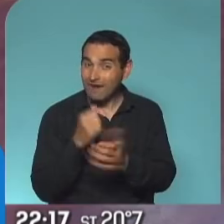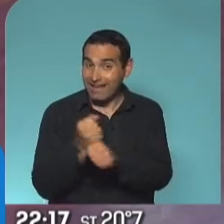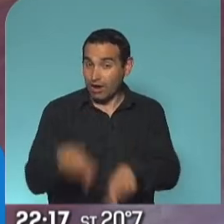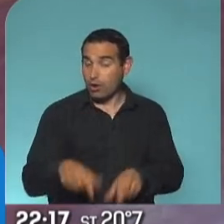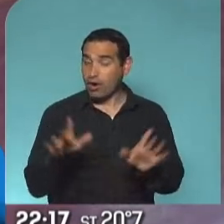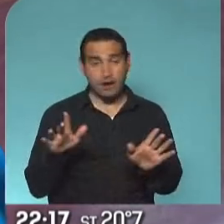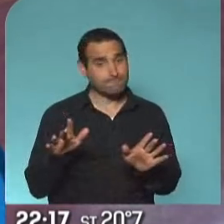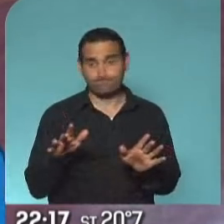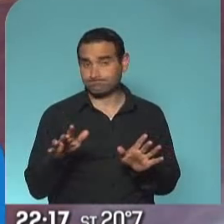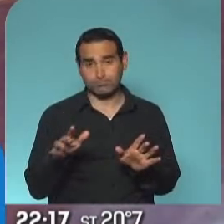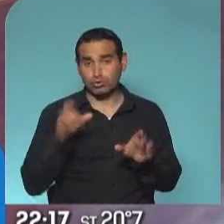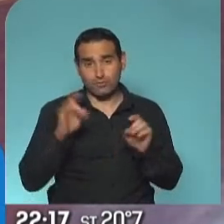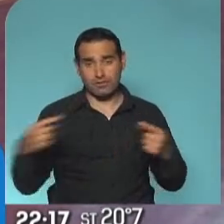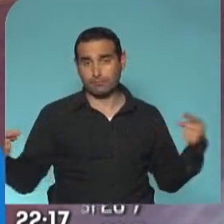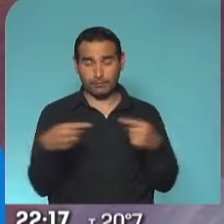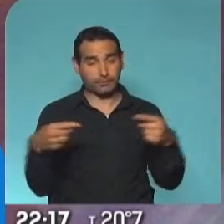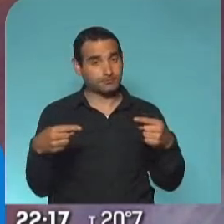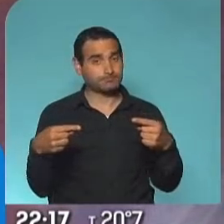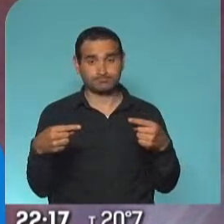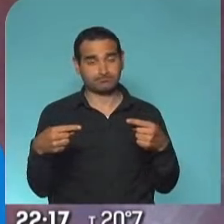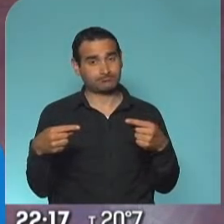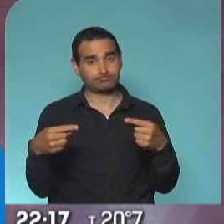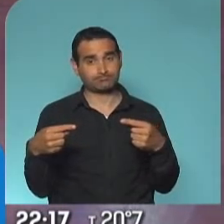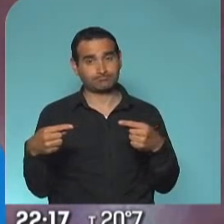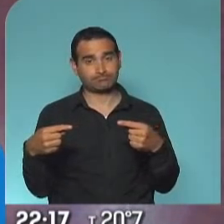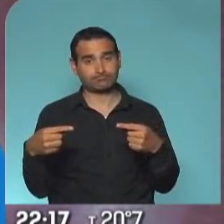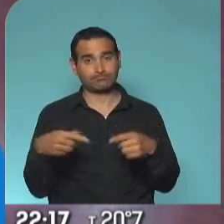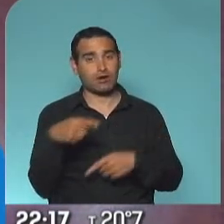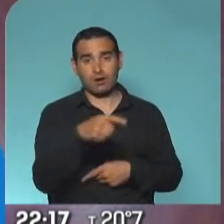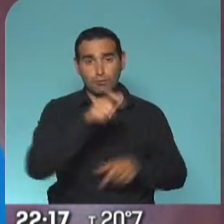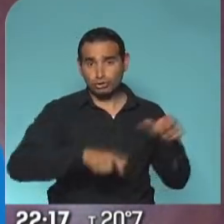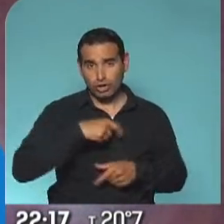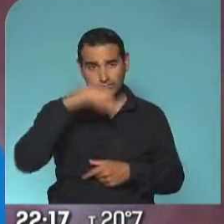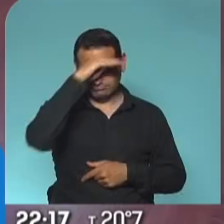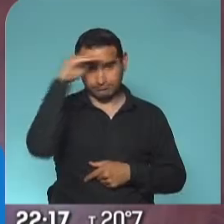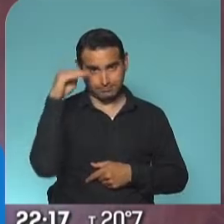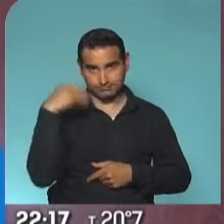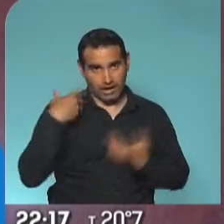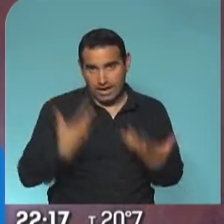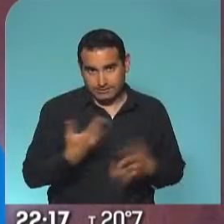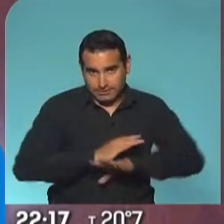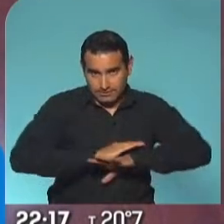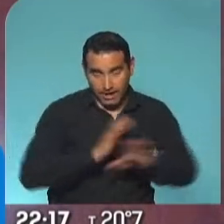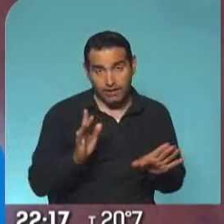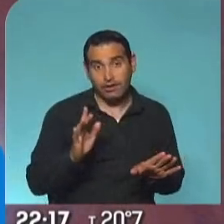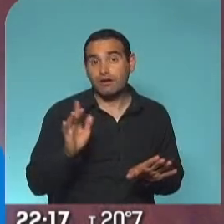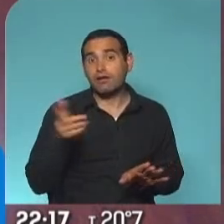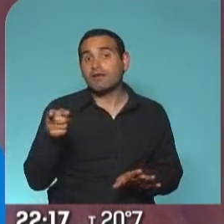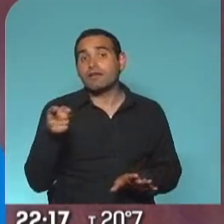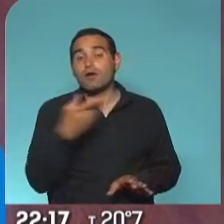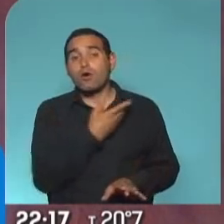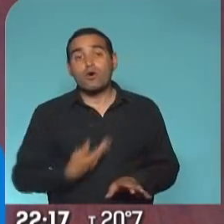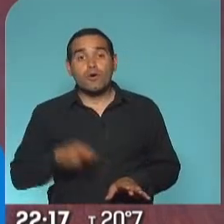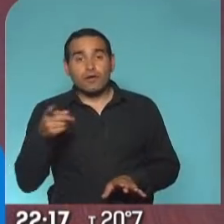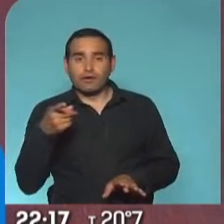es simplemente el enfrentamiento de un hartazgo popular que se está expresando en las calles, y por ahora la única respuesta es